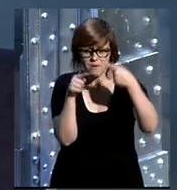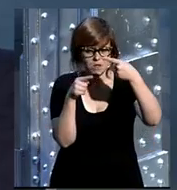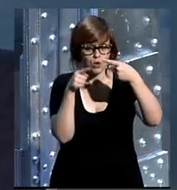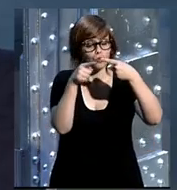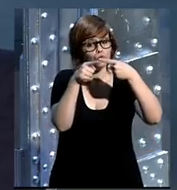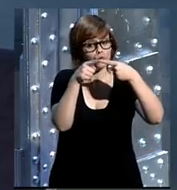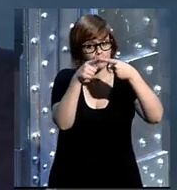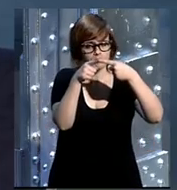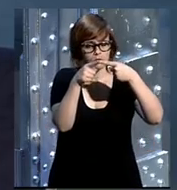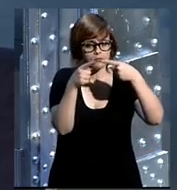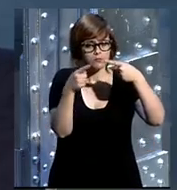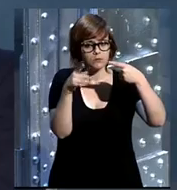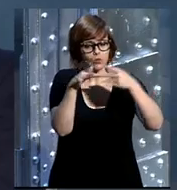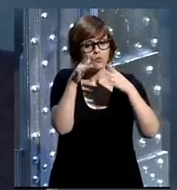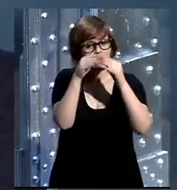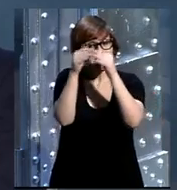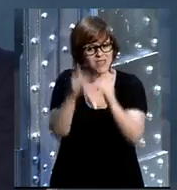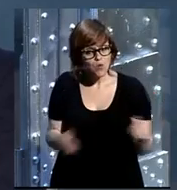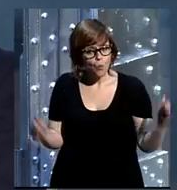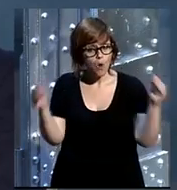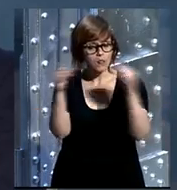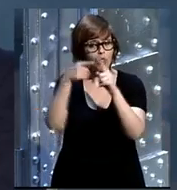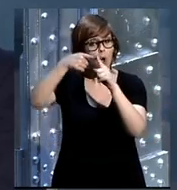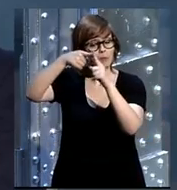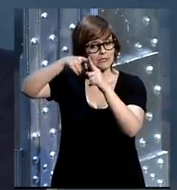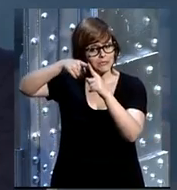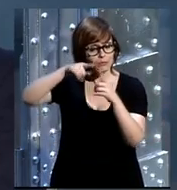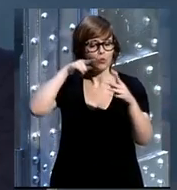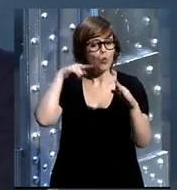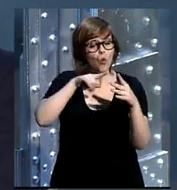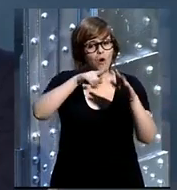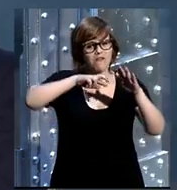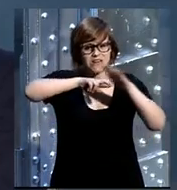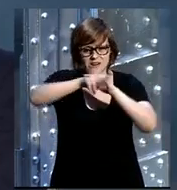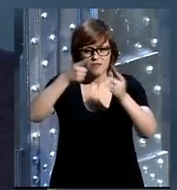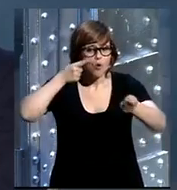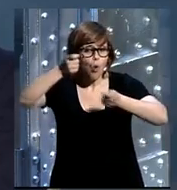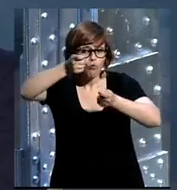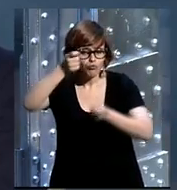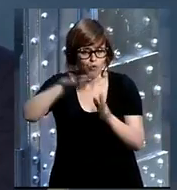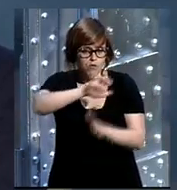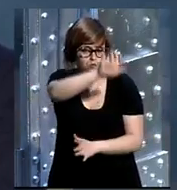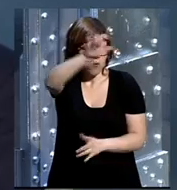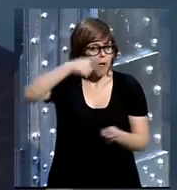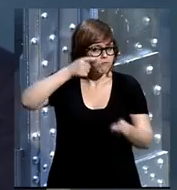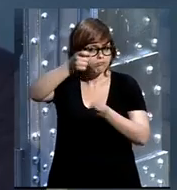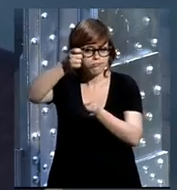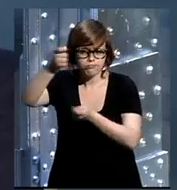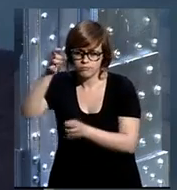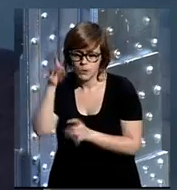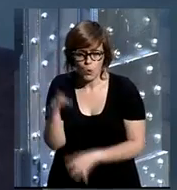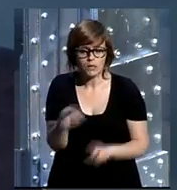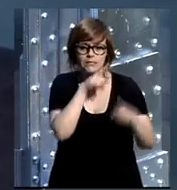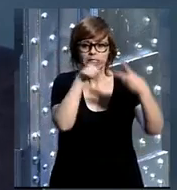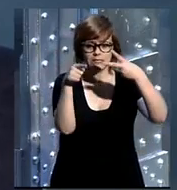que haya esa igualdad de regulación a lo largo de toda la Unión Europea. Segundo elemento,